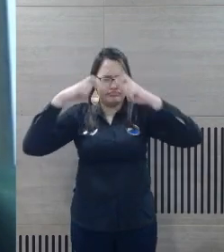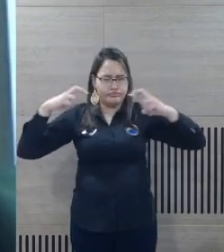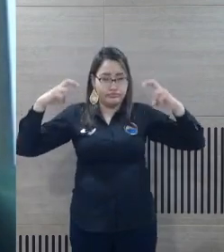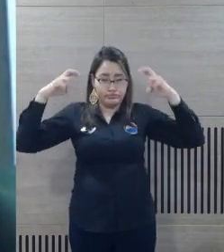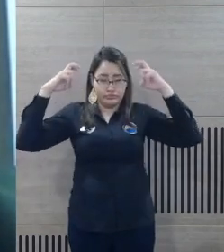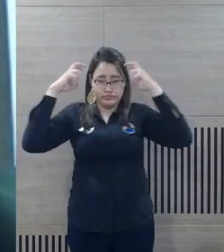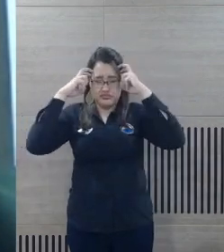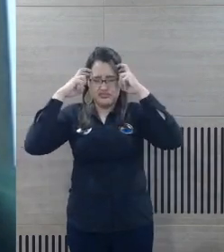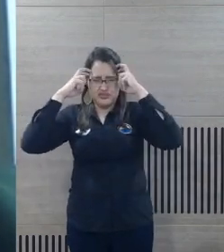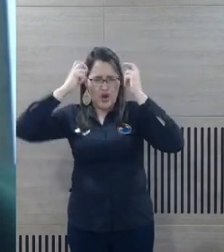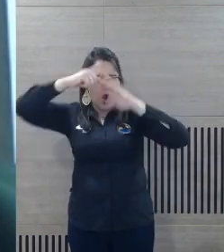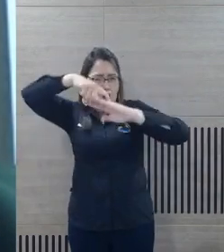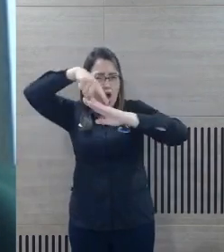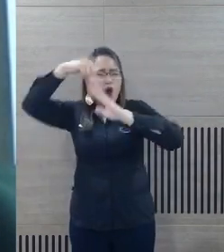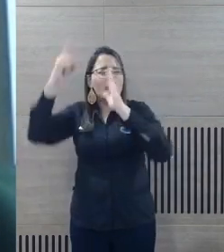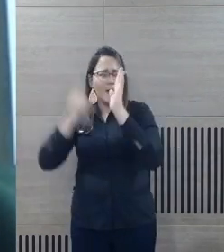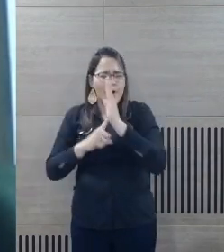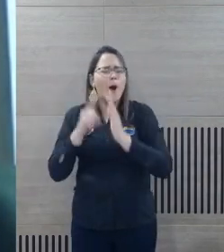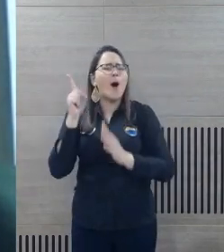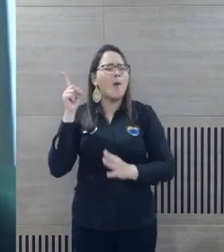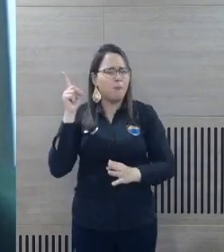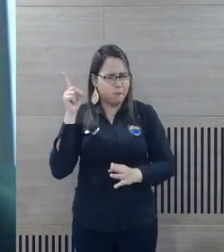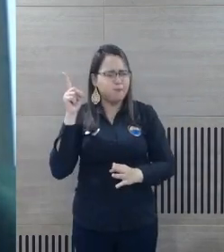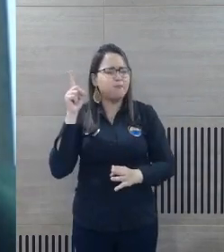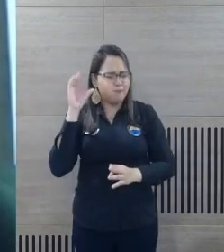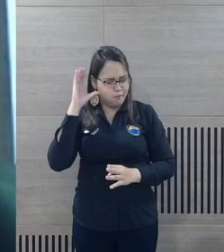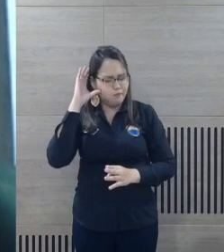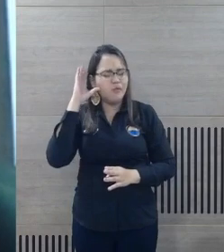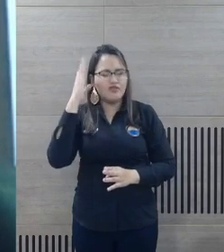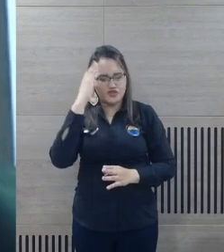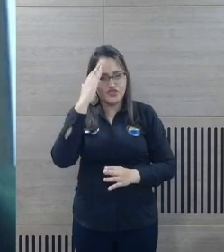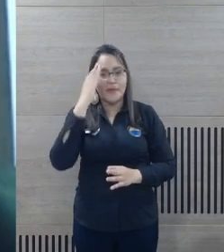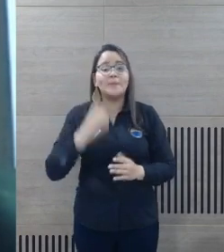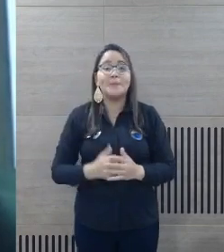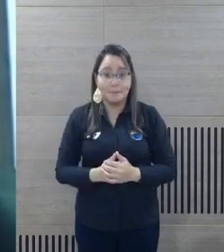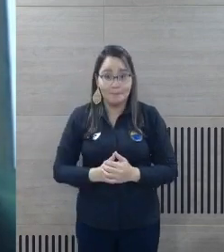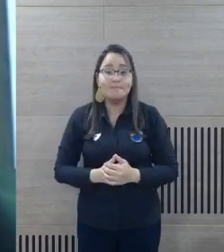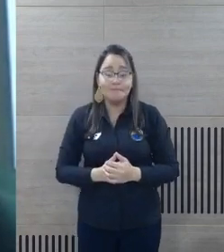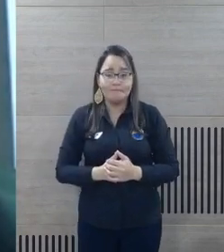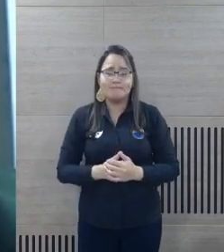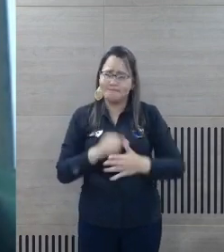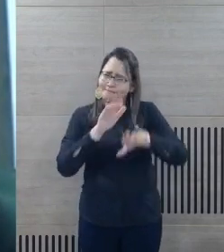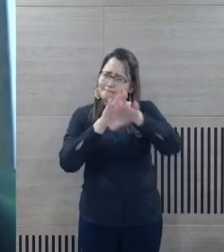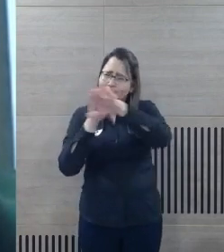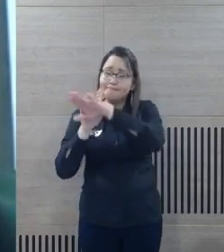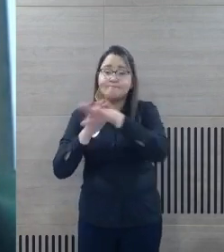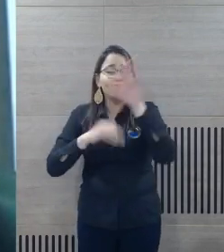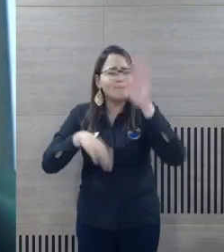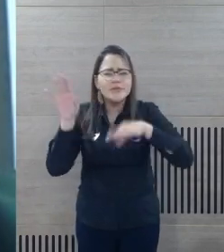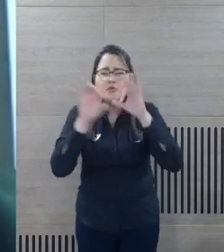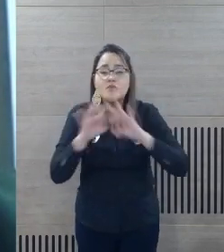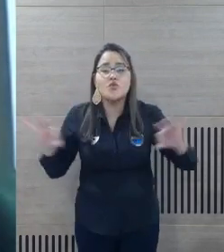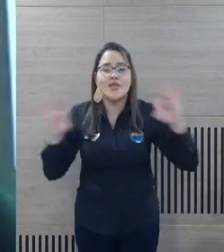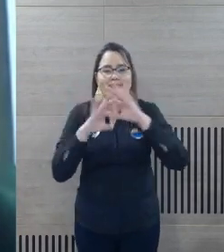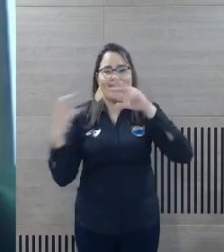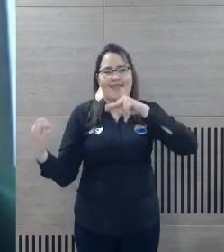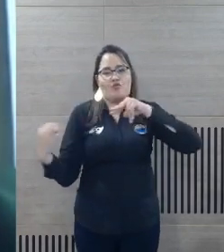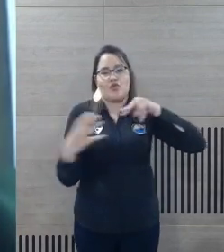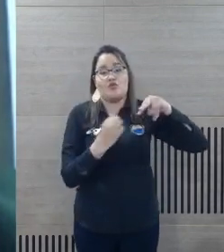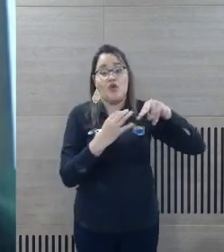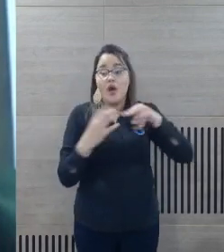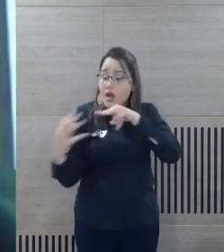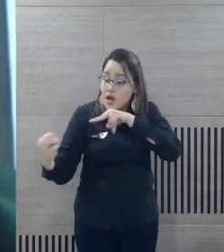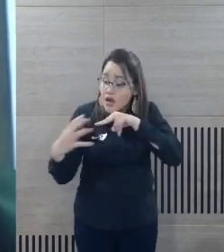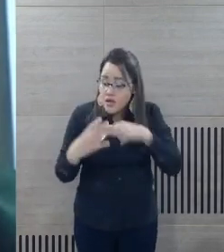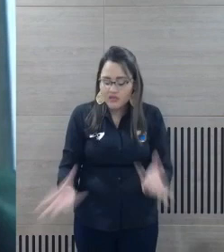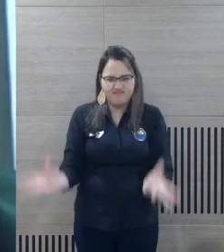la hace la educación. La educación nos humaniza, nos sensibiliza y nos dignifica. ¿Por